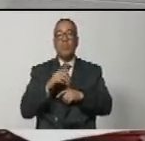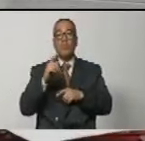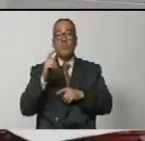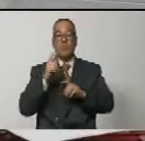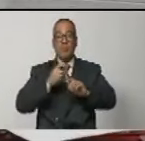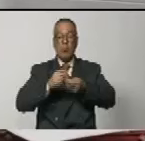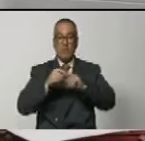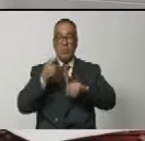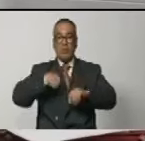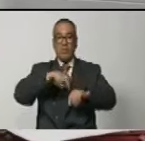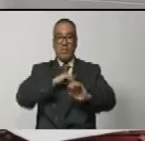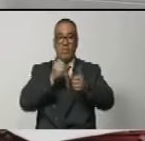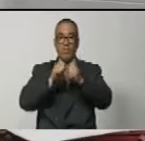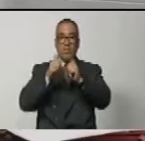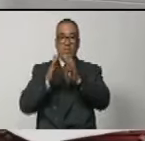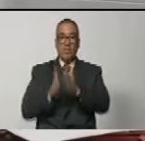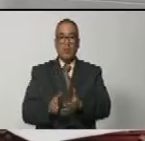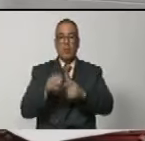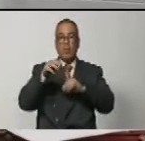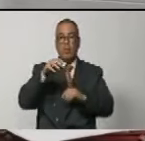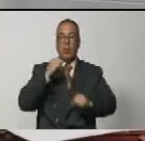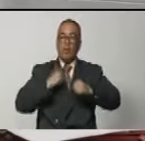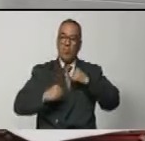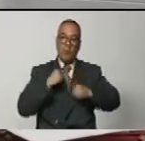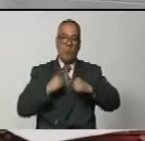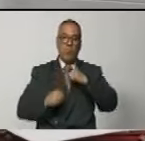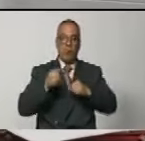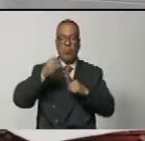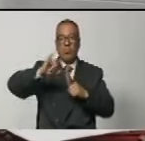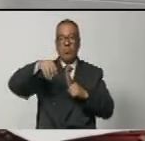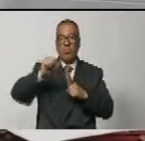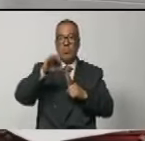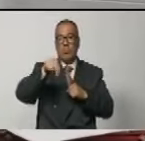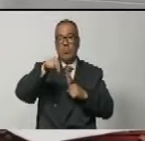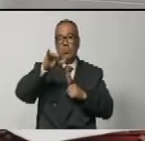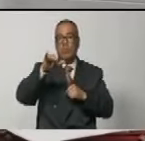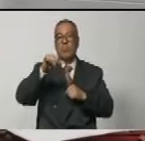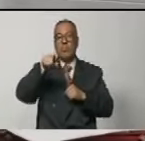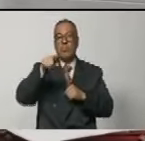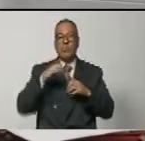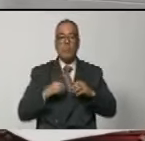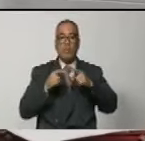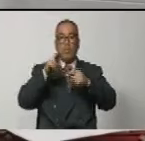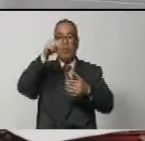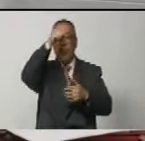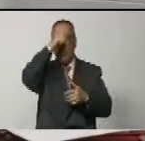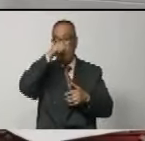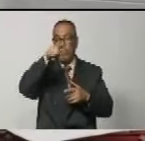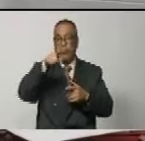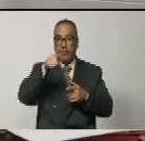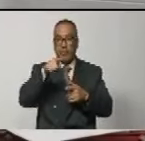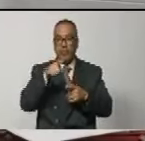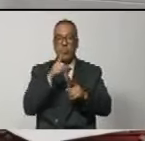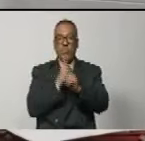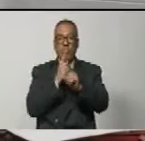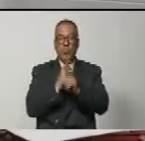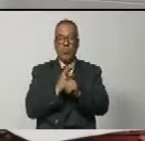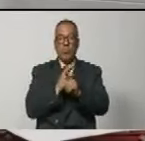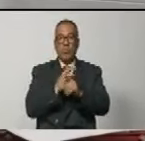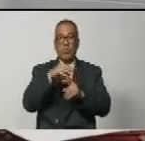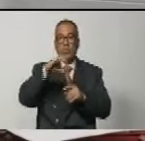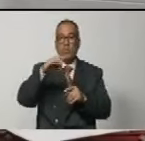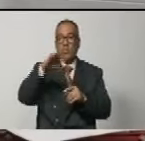paraatletismo, nuestra atleta maratonista Jenny Rusa, quien este domingo correrá el maratón de la